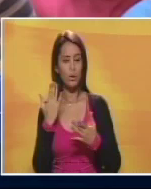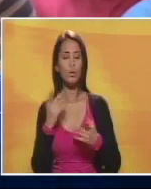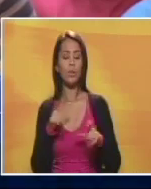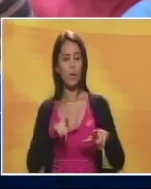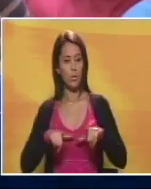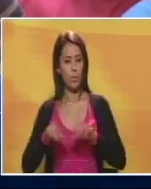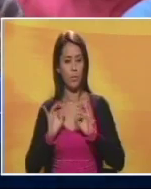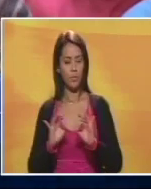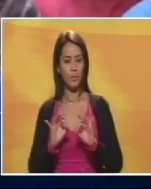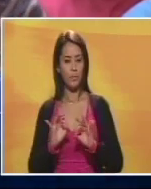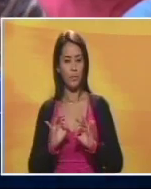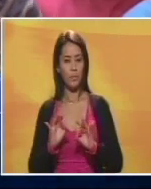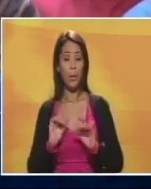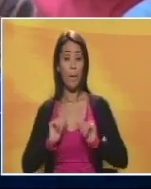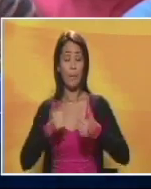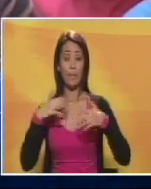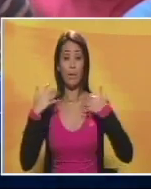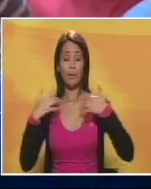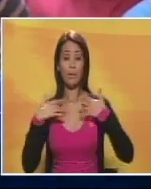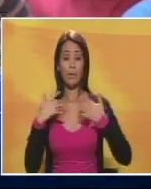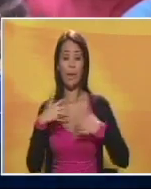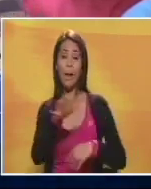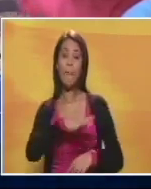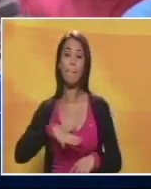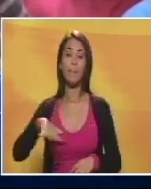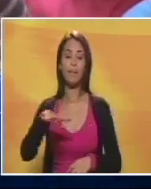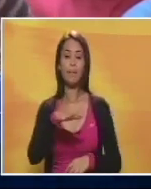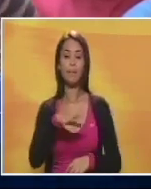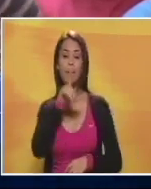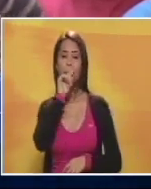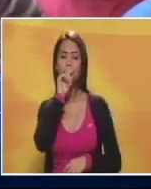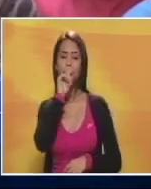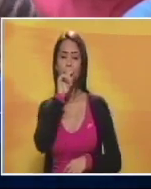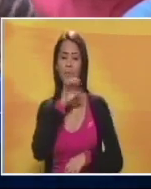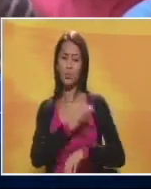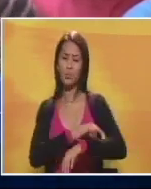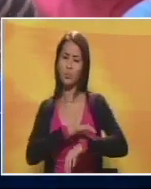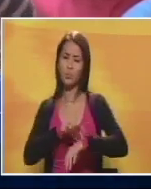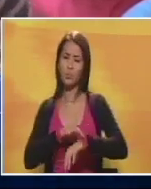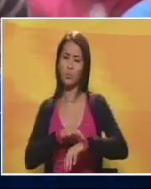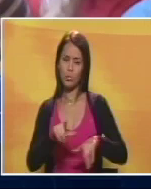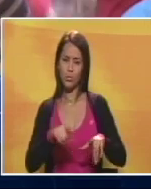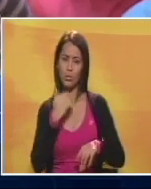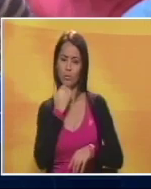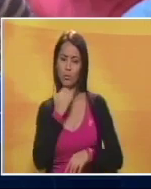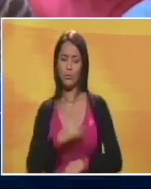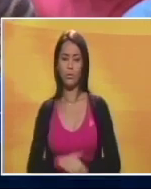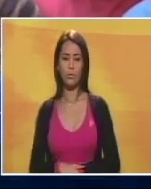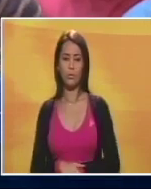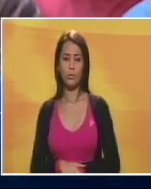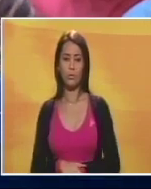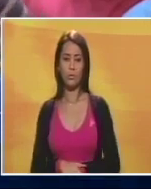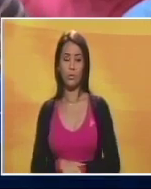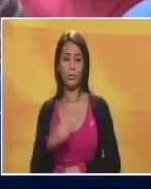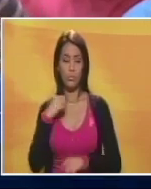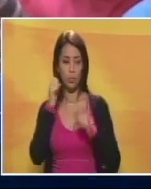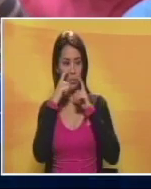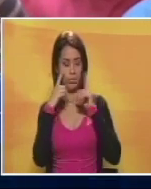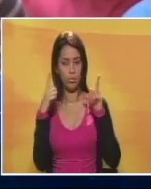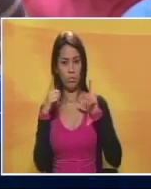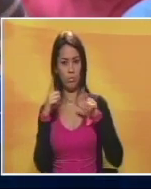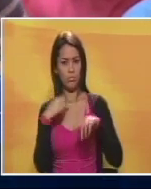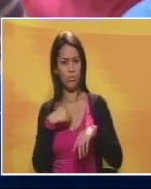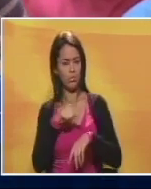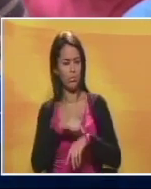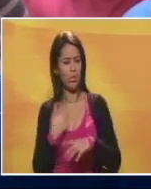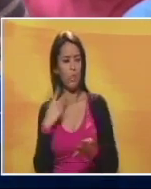donde iniciamos la actividad, en la Plaza Pérez Bonalde, que está su fundación al lado. Nos vimos con la sorpresa cuando yo llego a las 2